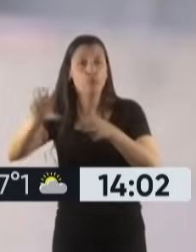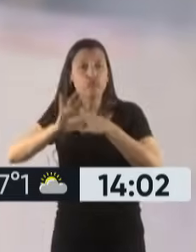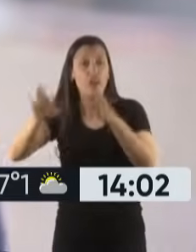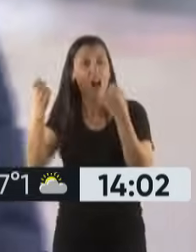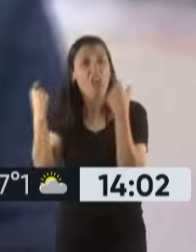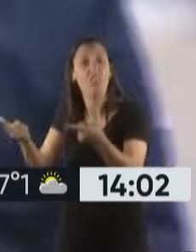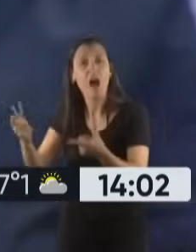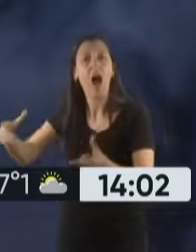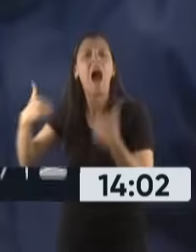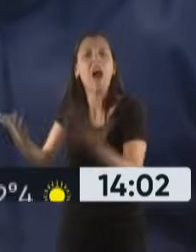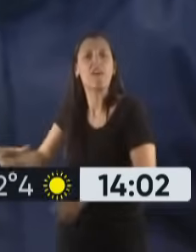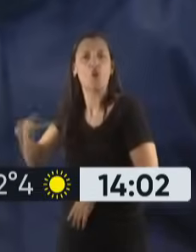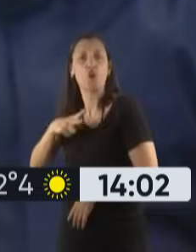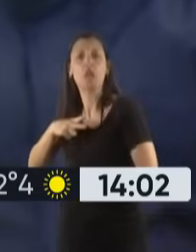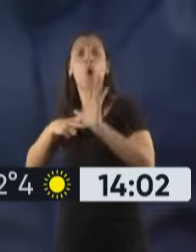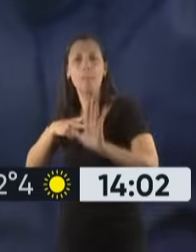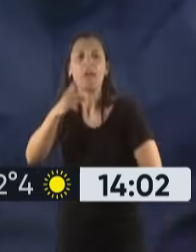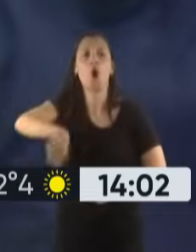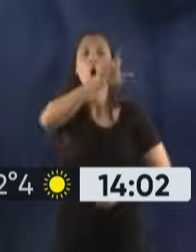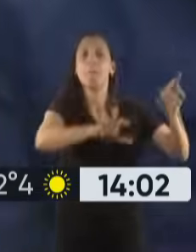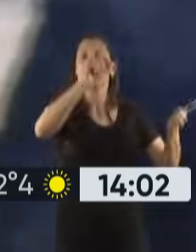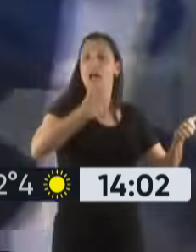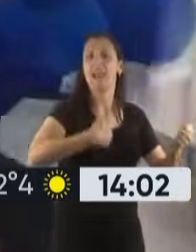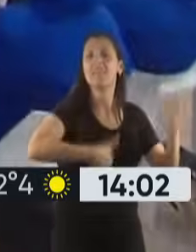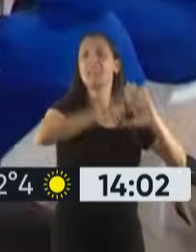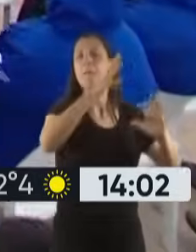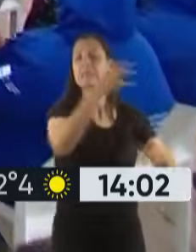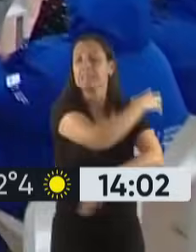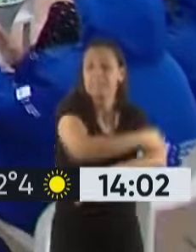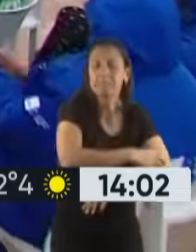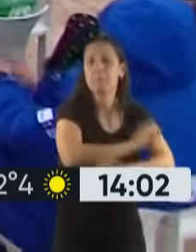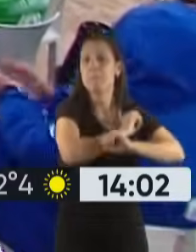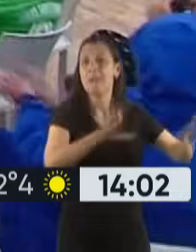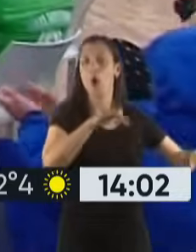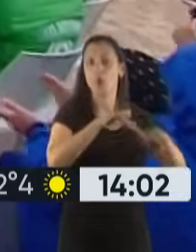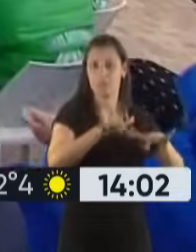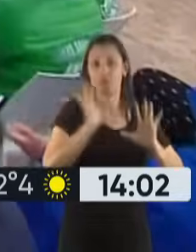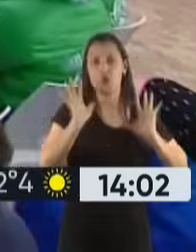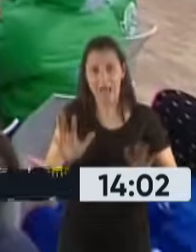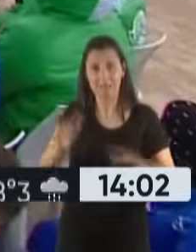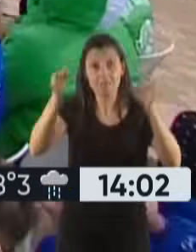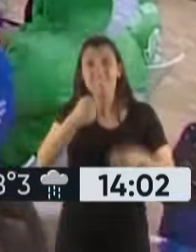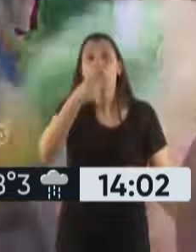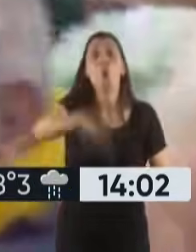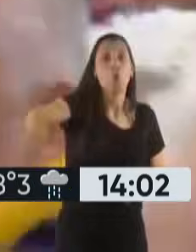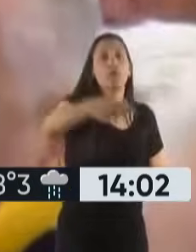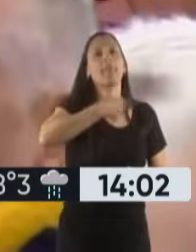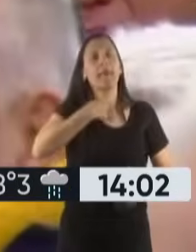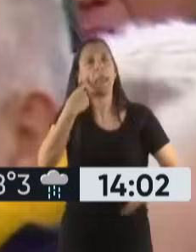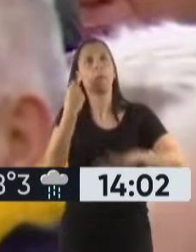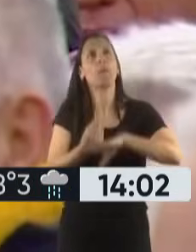más pobreza para los argentinos. Pero si lo que ustedes quieren es vivir en un